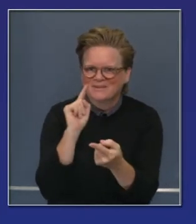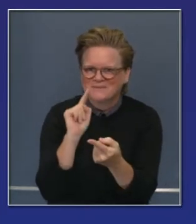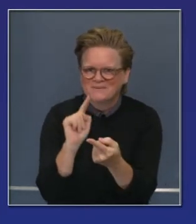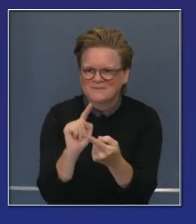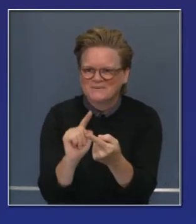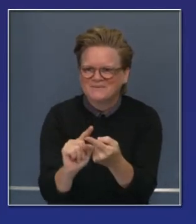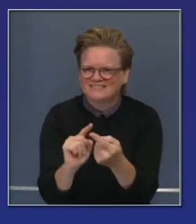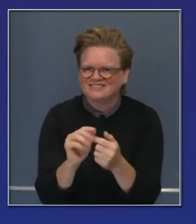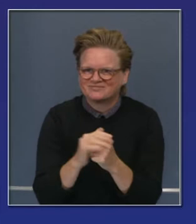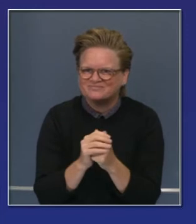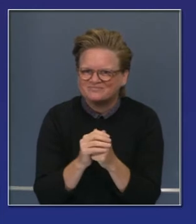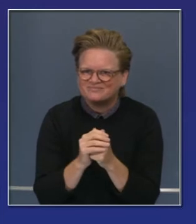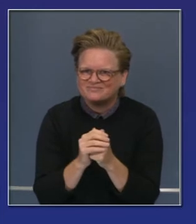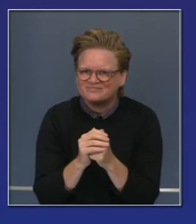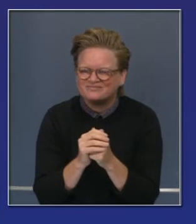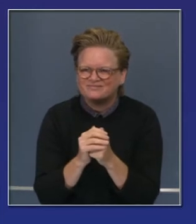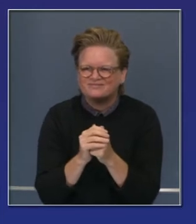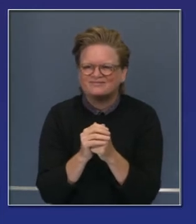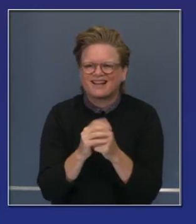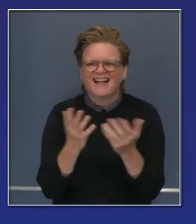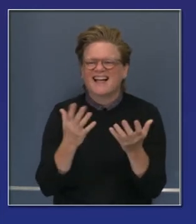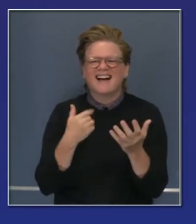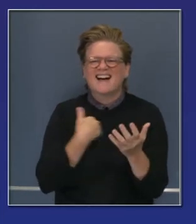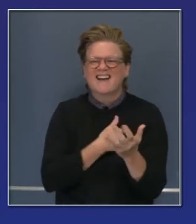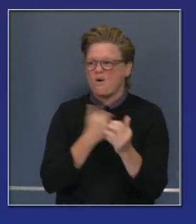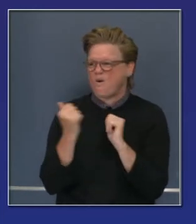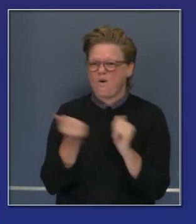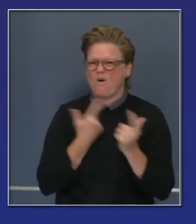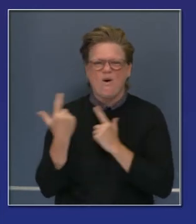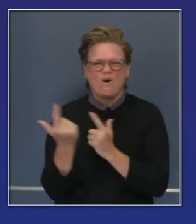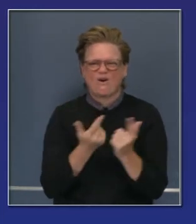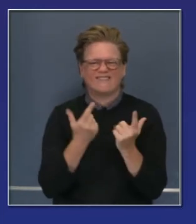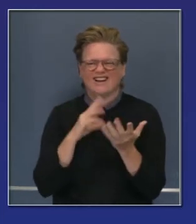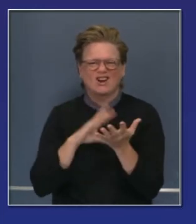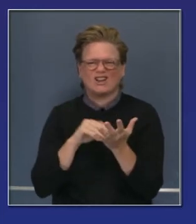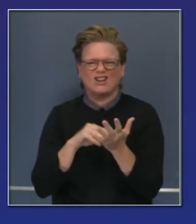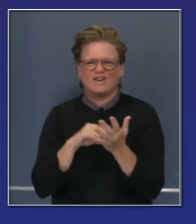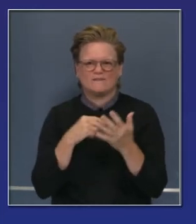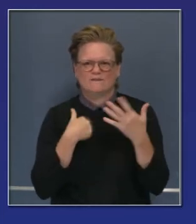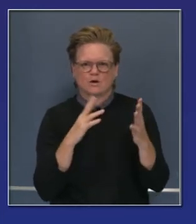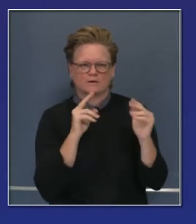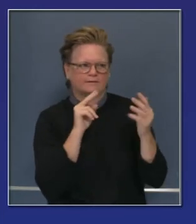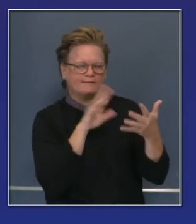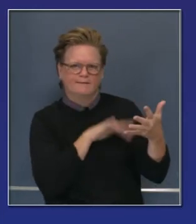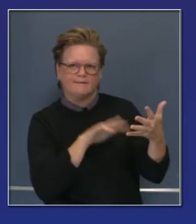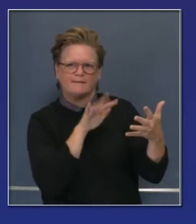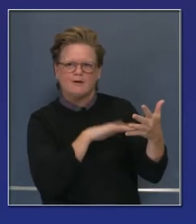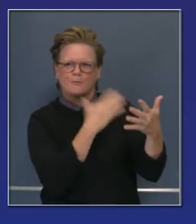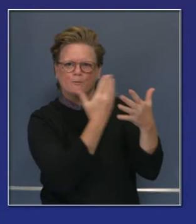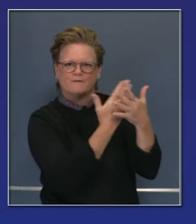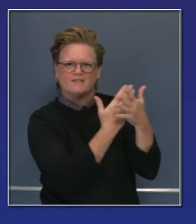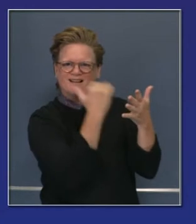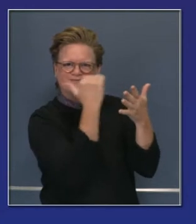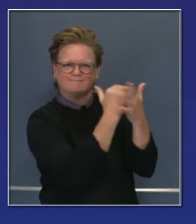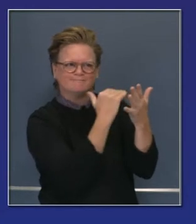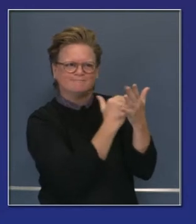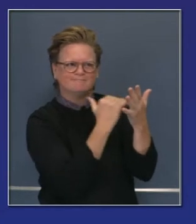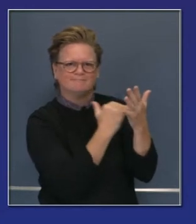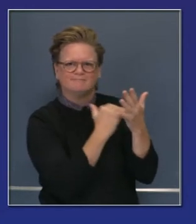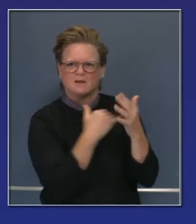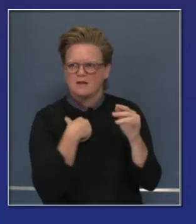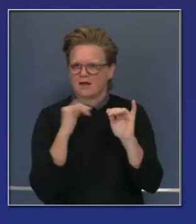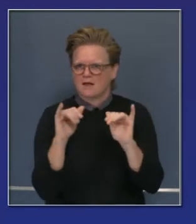particularmente con personas fuera de su casa. Hemos aprendido más, nos hemos hecho más conscientes de